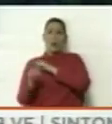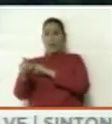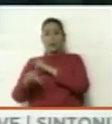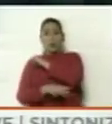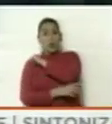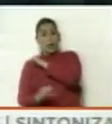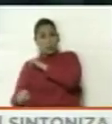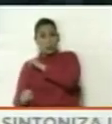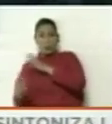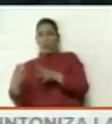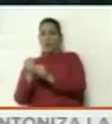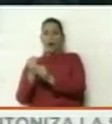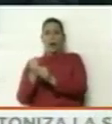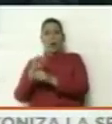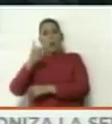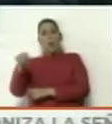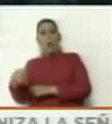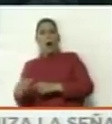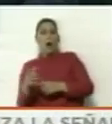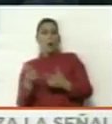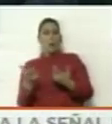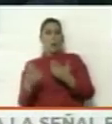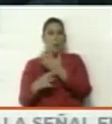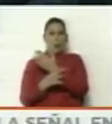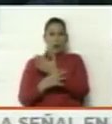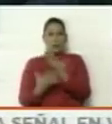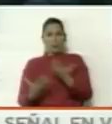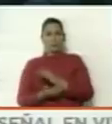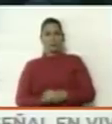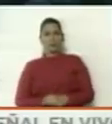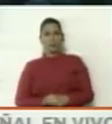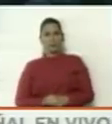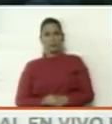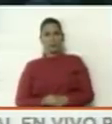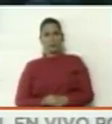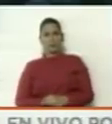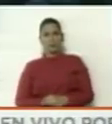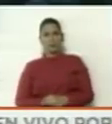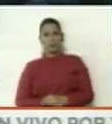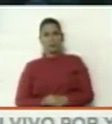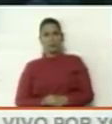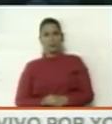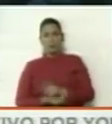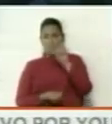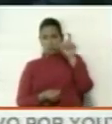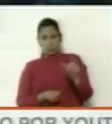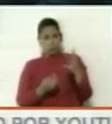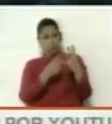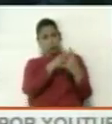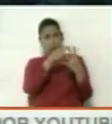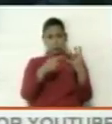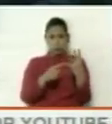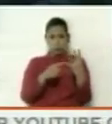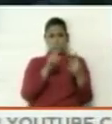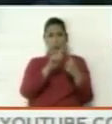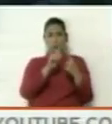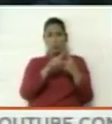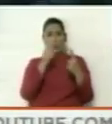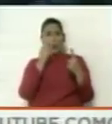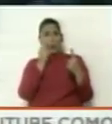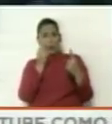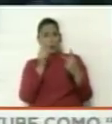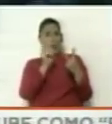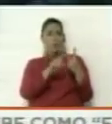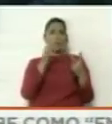Juan Guaidó. Los ladrones de confianza de Juan Guaidó son estos señores Rosana y Kevin, que